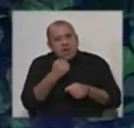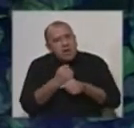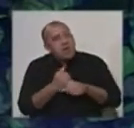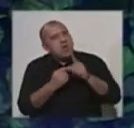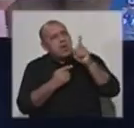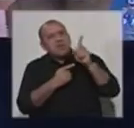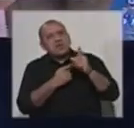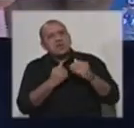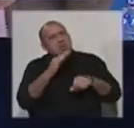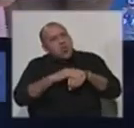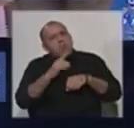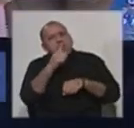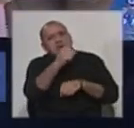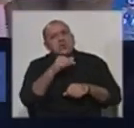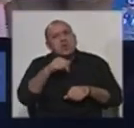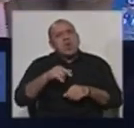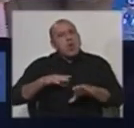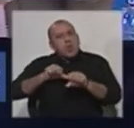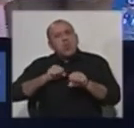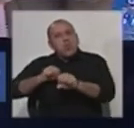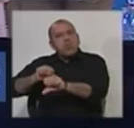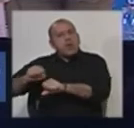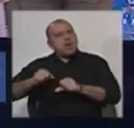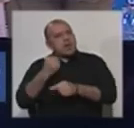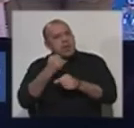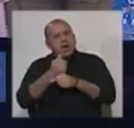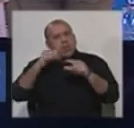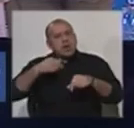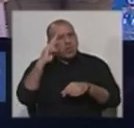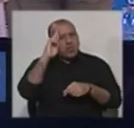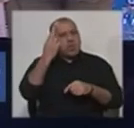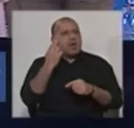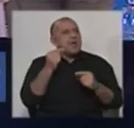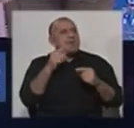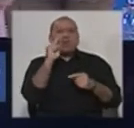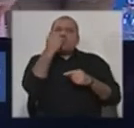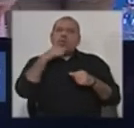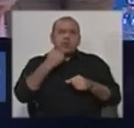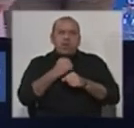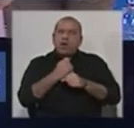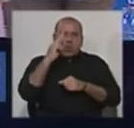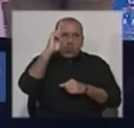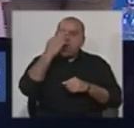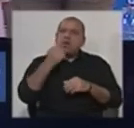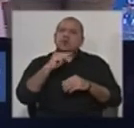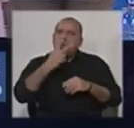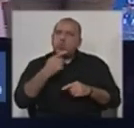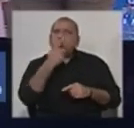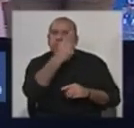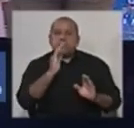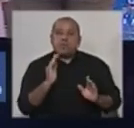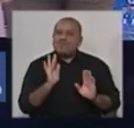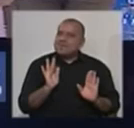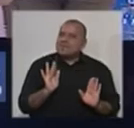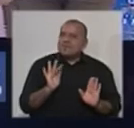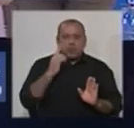deberíamos ocuparnos otros que se benefician de cosas que deberían ser prioritarias para los uruguayos cuidado con esto porque esta vacuna no existe